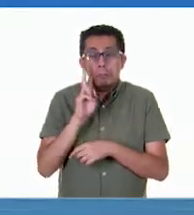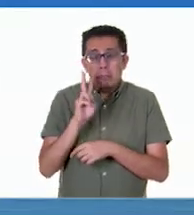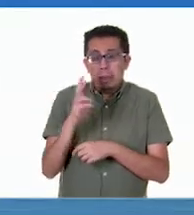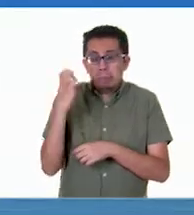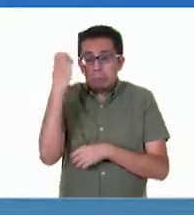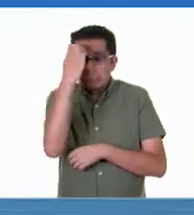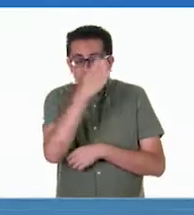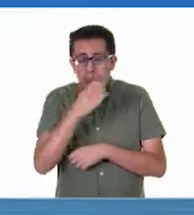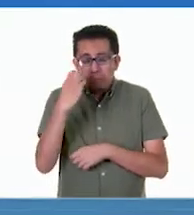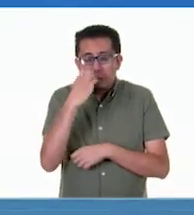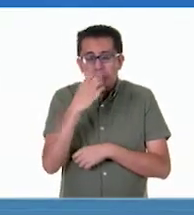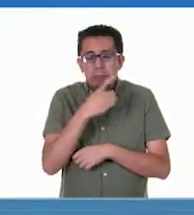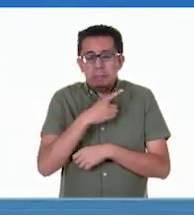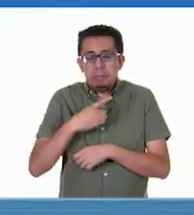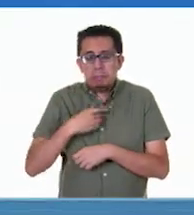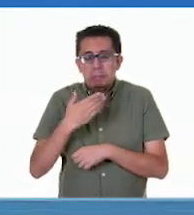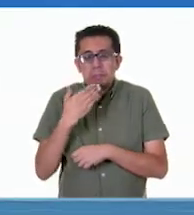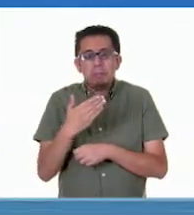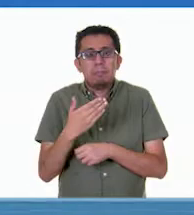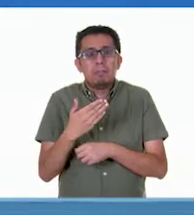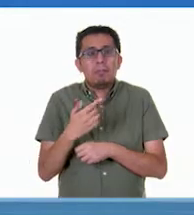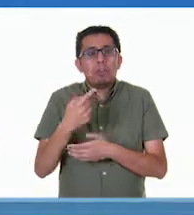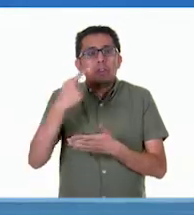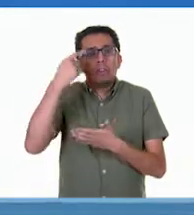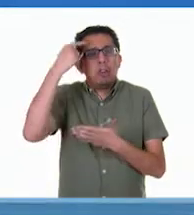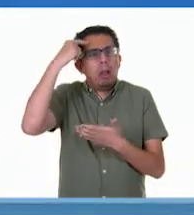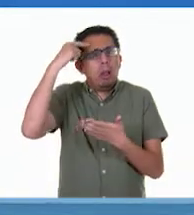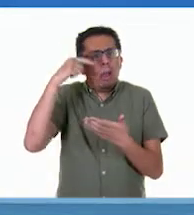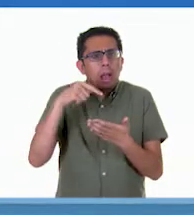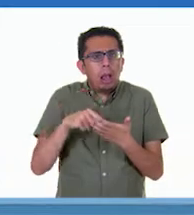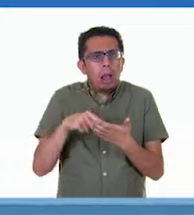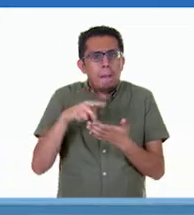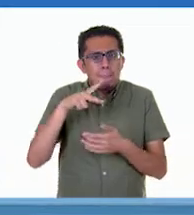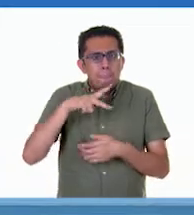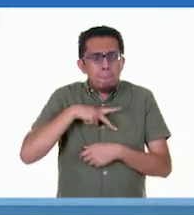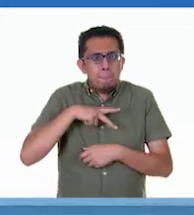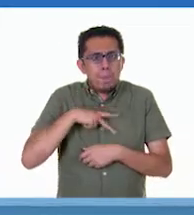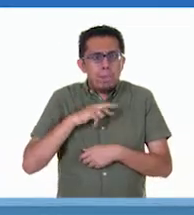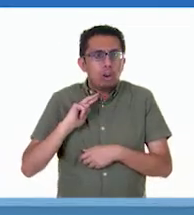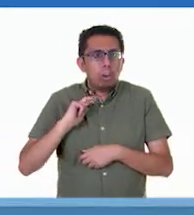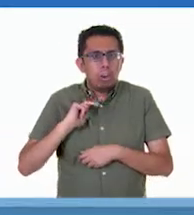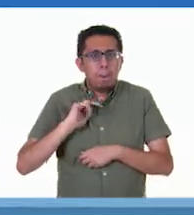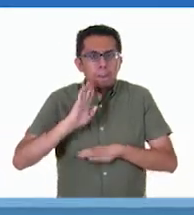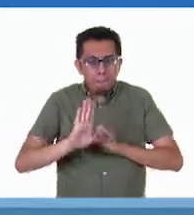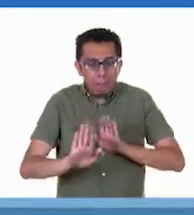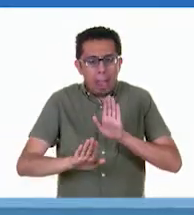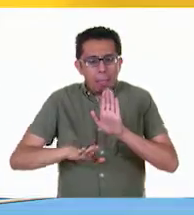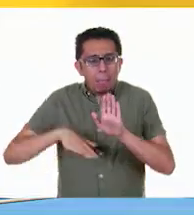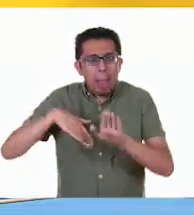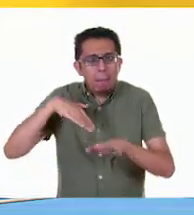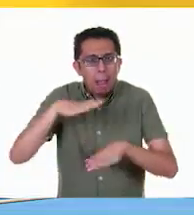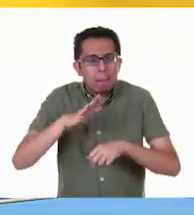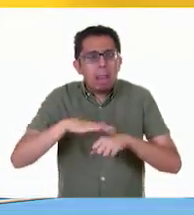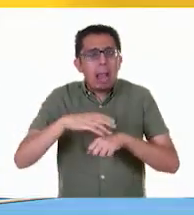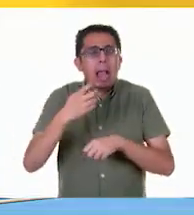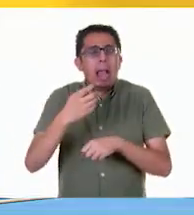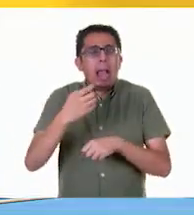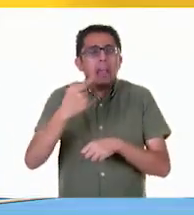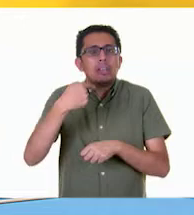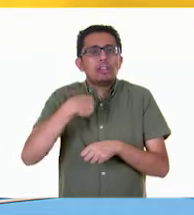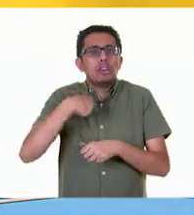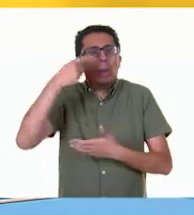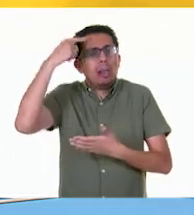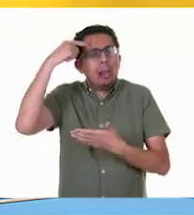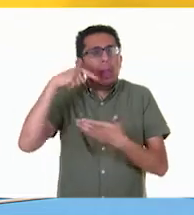yo pensé que por el hecho de que mi robot fue el que más pasos dio, sería el ganador, pero no. ¿Y qué otra